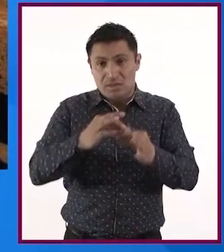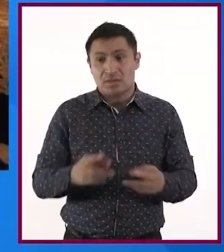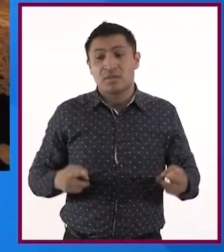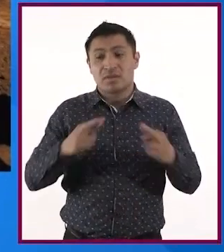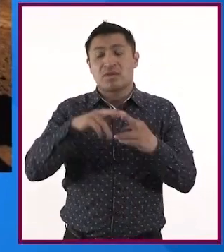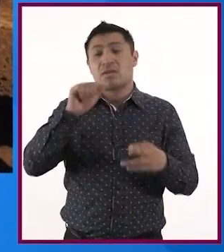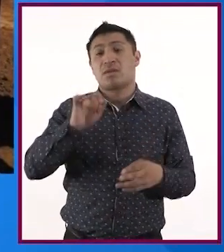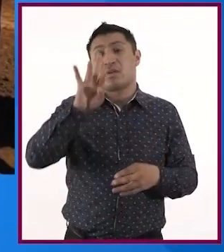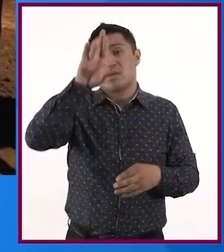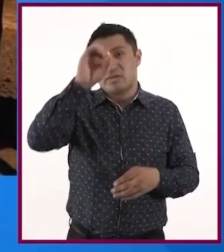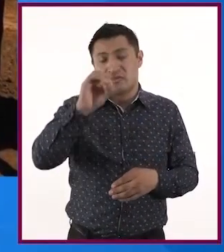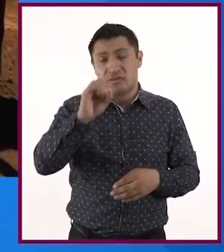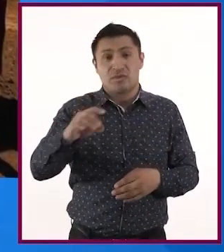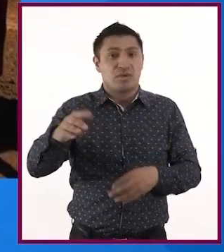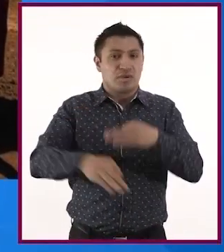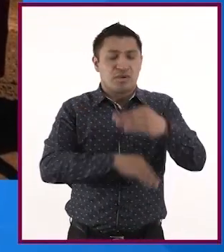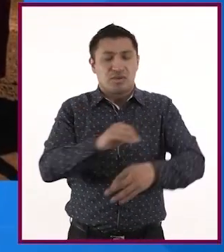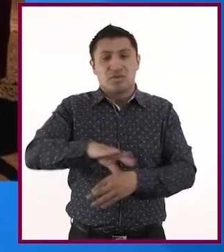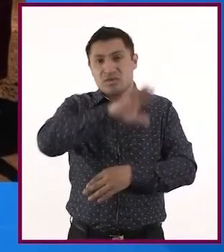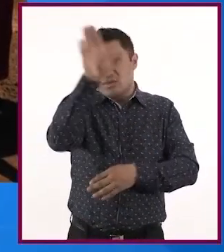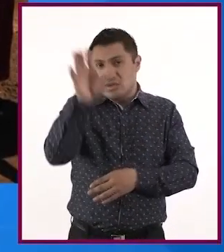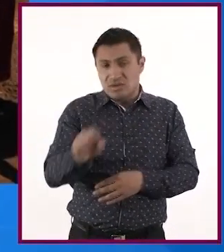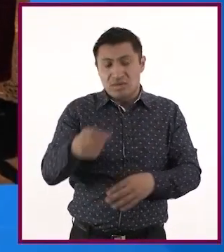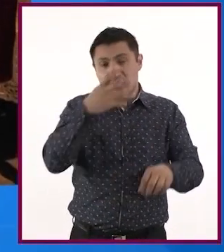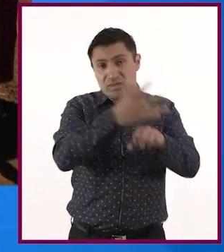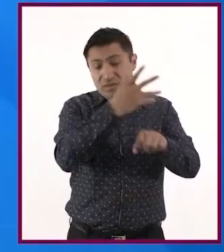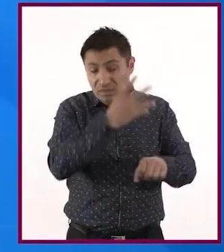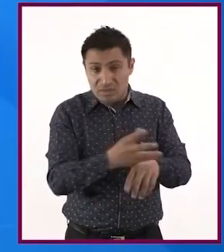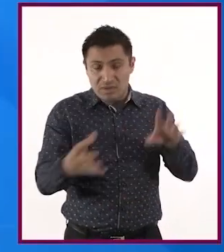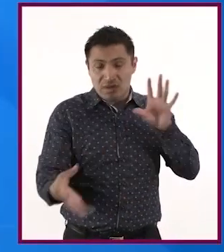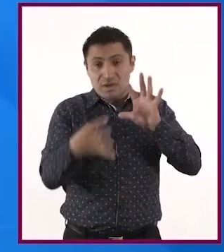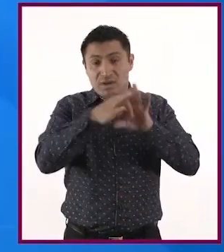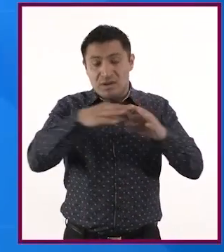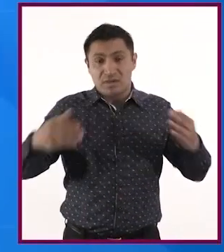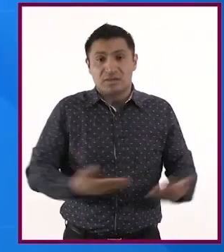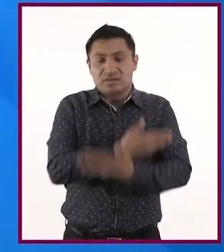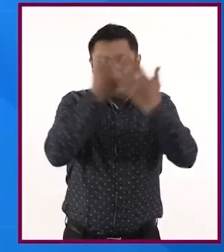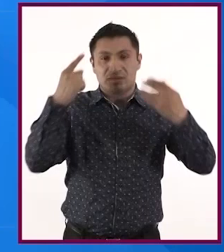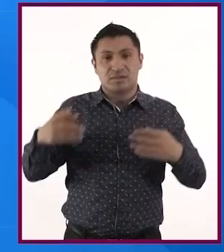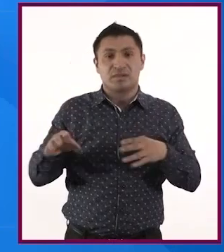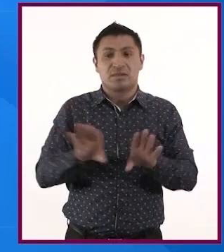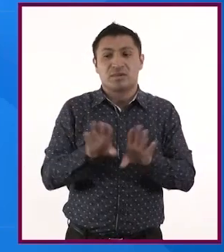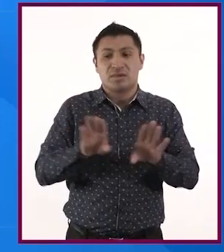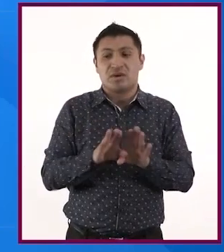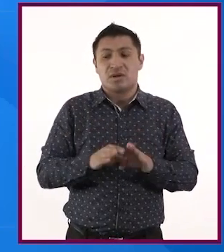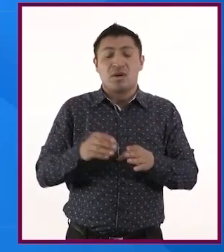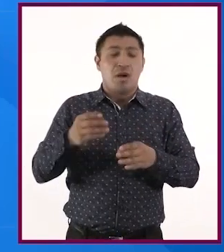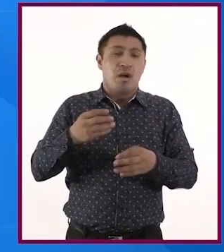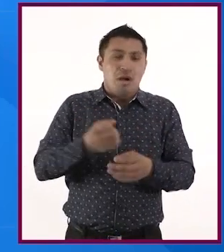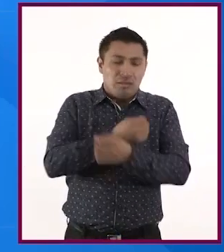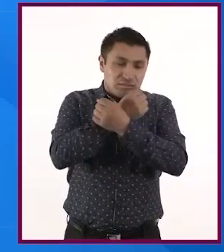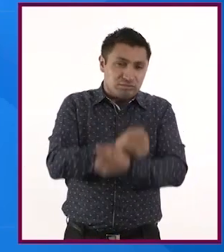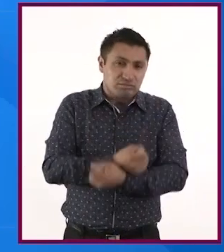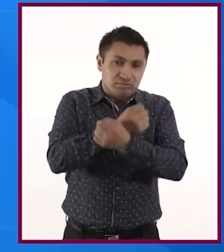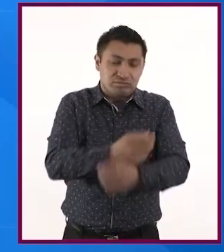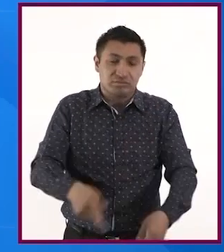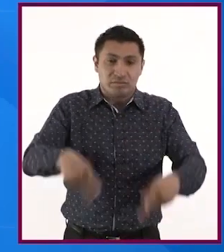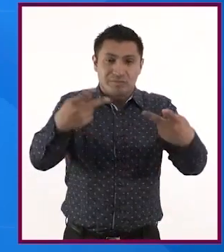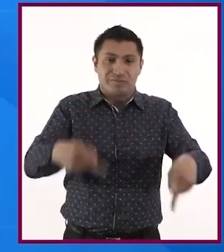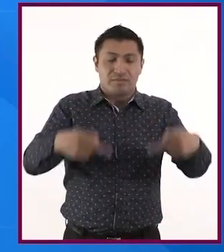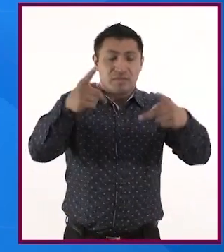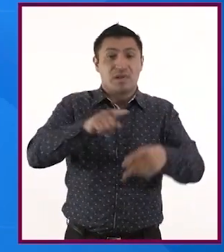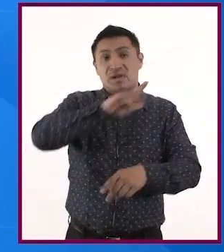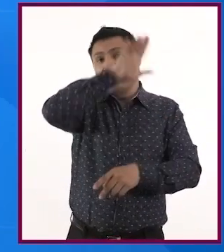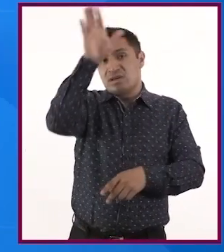raíces afro. Son las religiones afroamericanas nacidas como consecuencia del comercio transatlántico de esclavos provenientes de